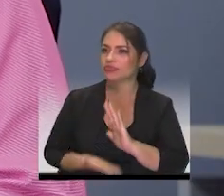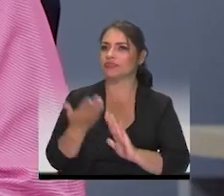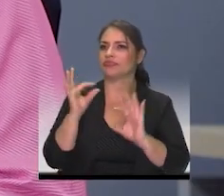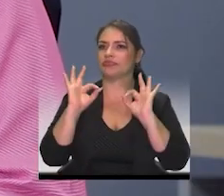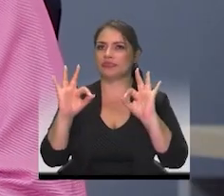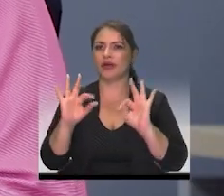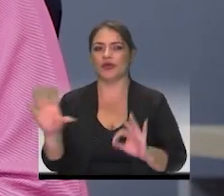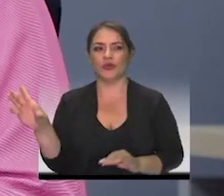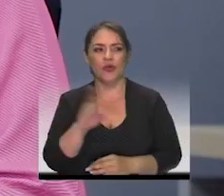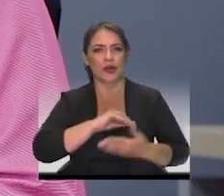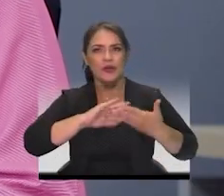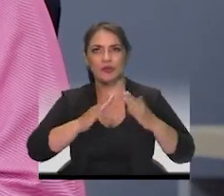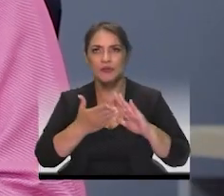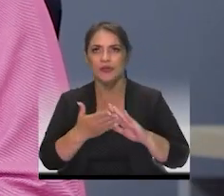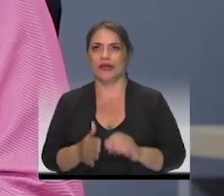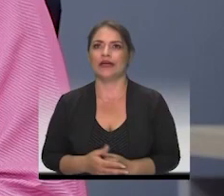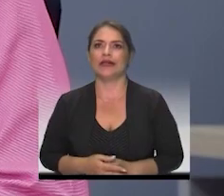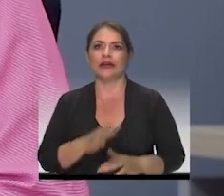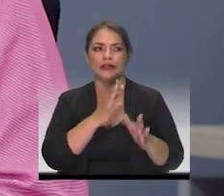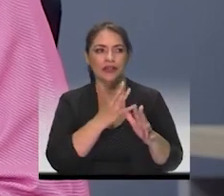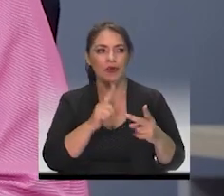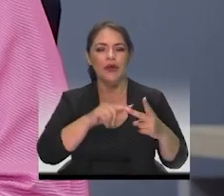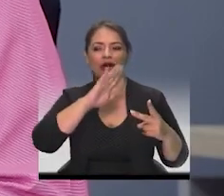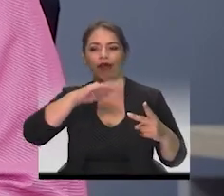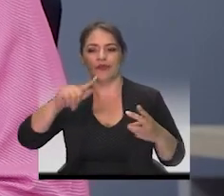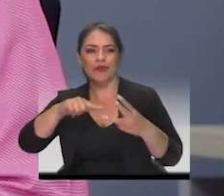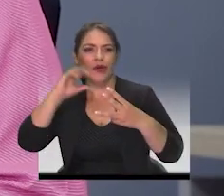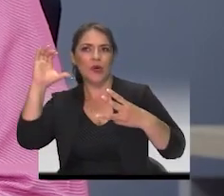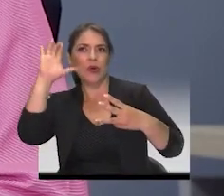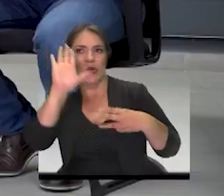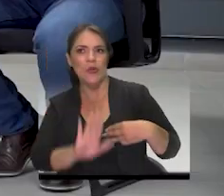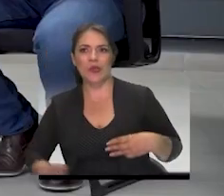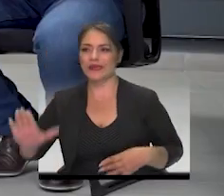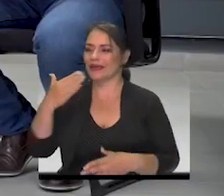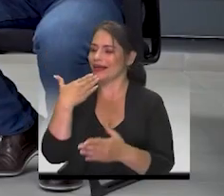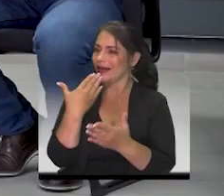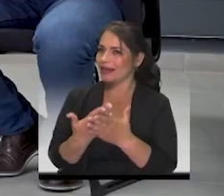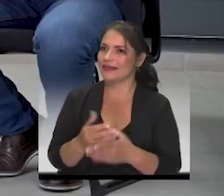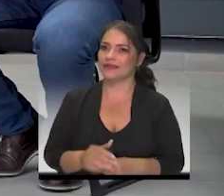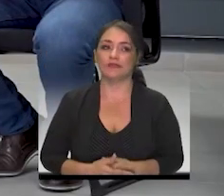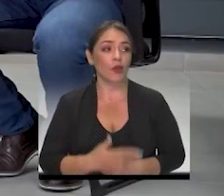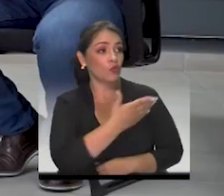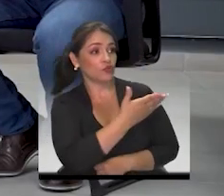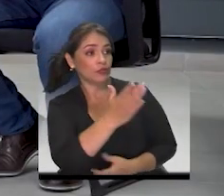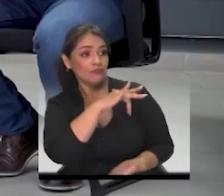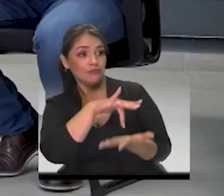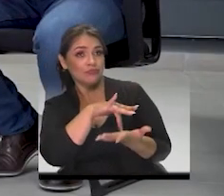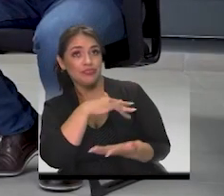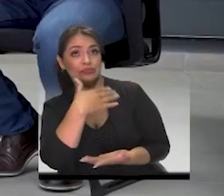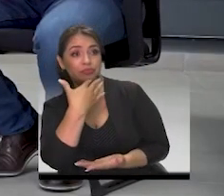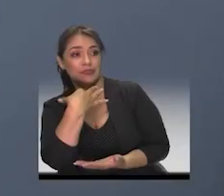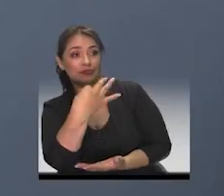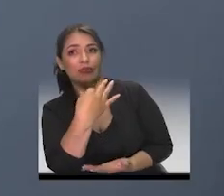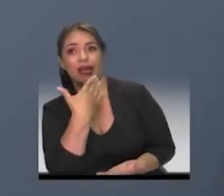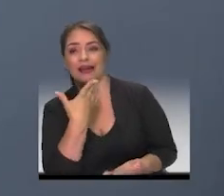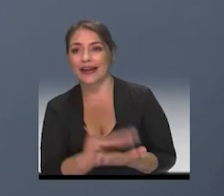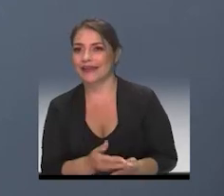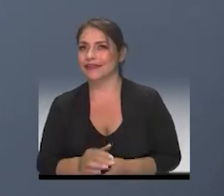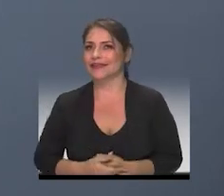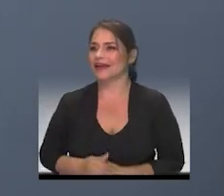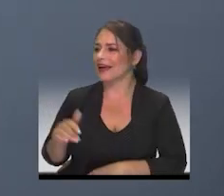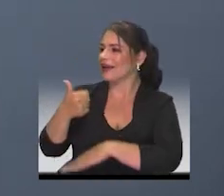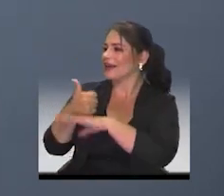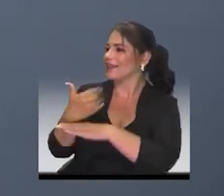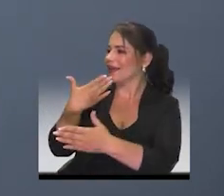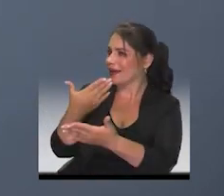de toda la comunidad itagüiseña, antioqueña y colombiana. Gracias. Gracias a ustedes por la invitación, alcalde Ideal. Gerente,